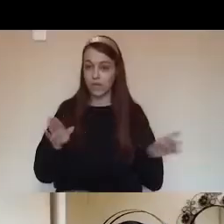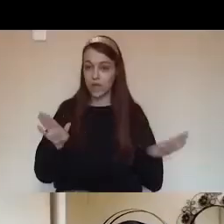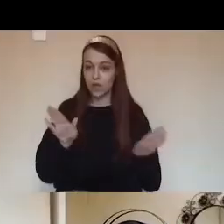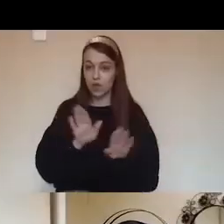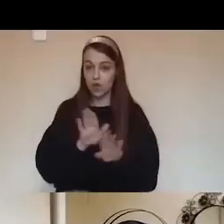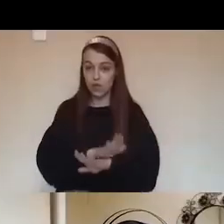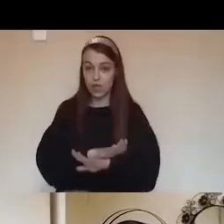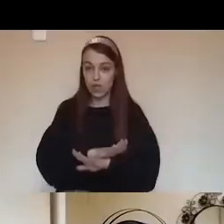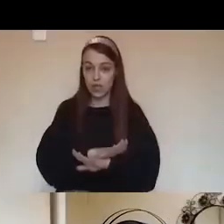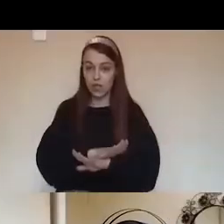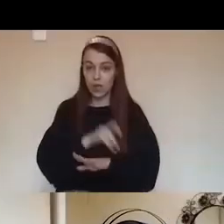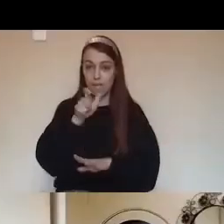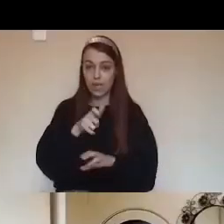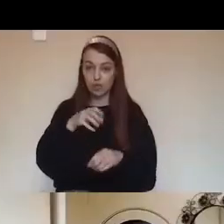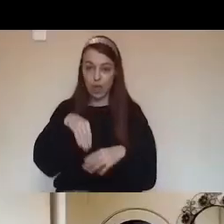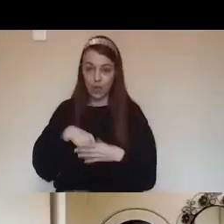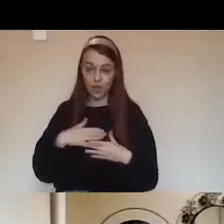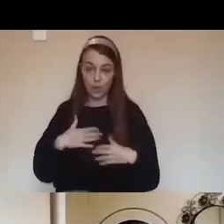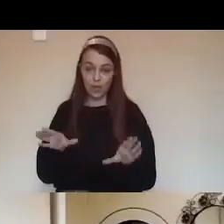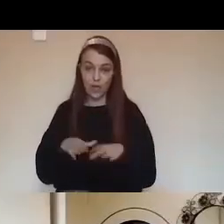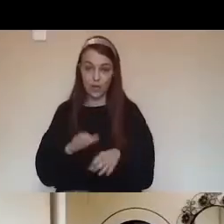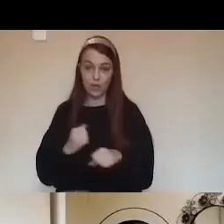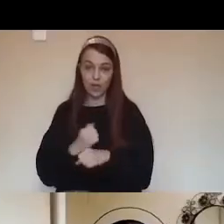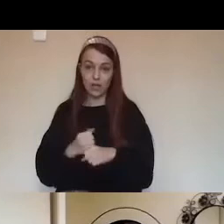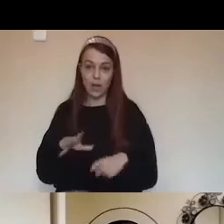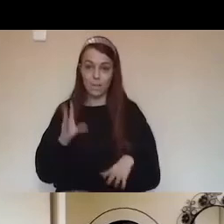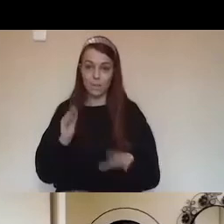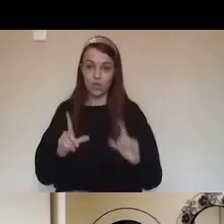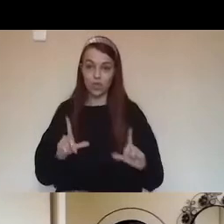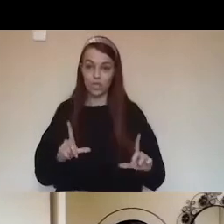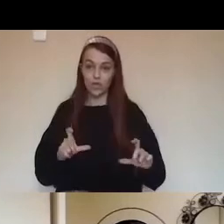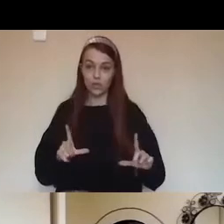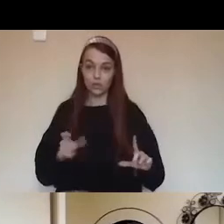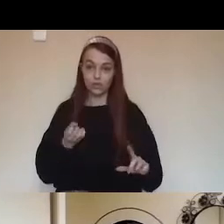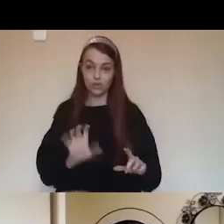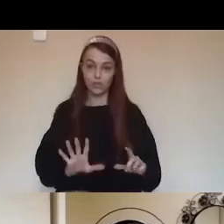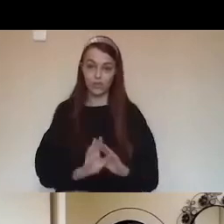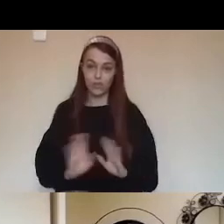que sacó un miembro del equipo de estas montañas.